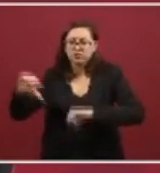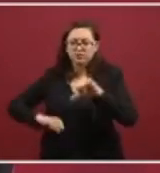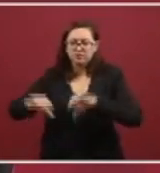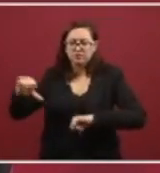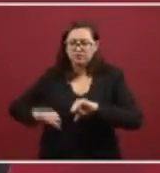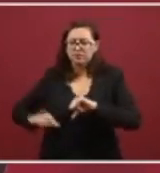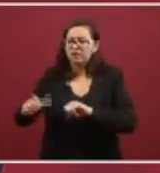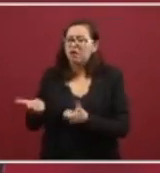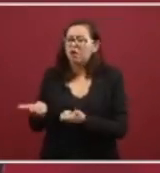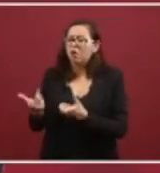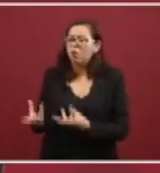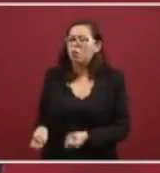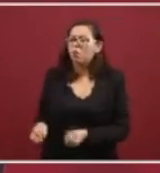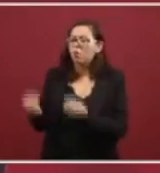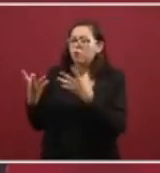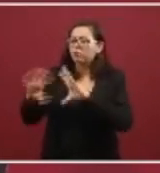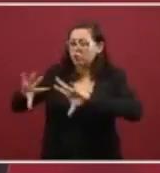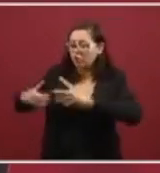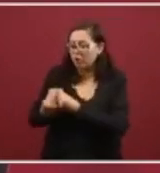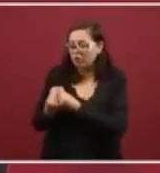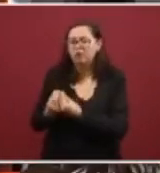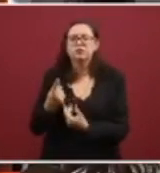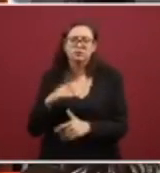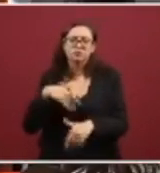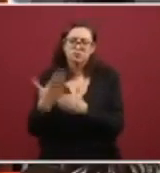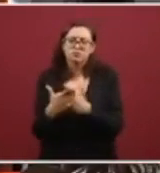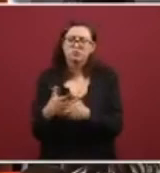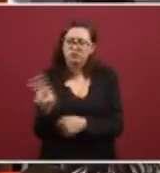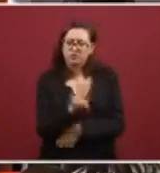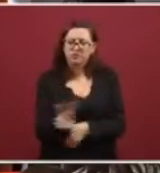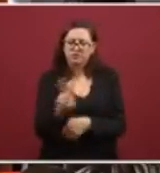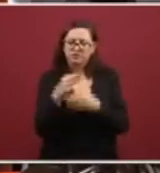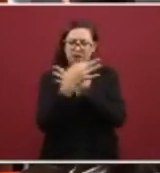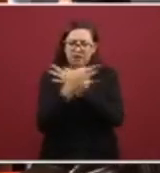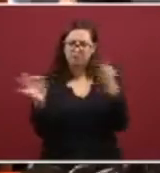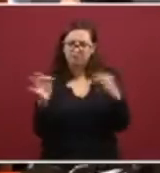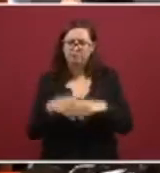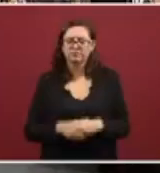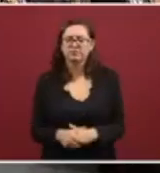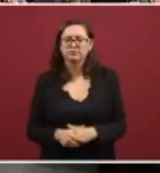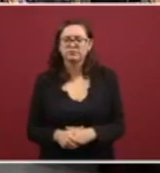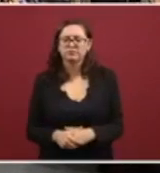gusto se los comparto después de la reunión con los gobernadores. Allá.